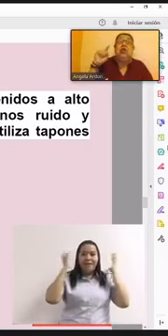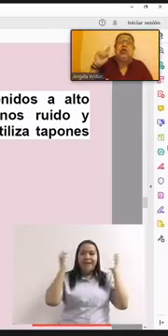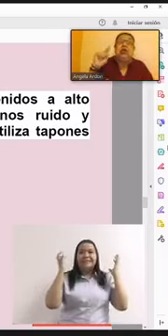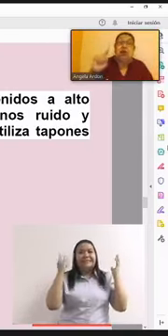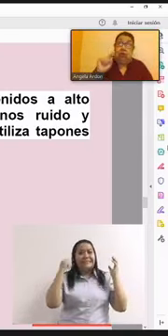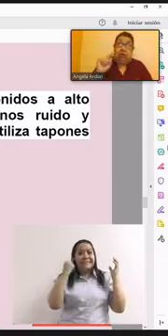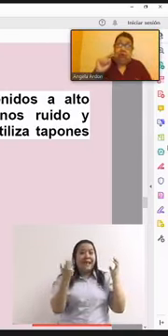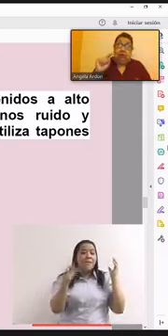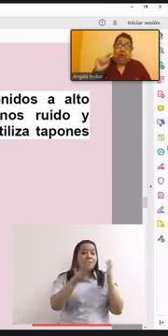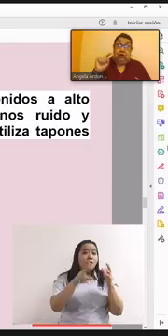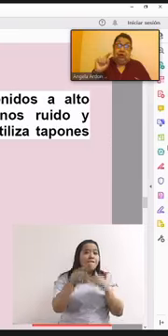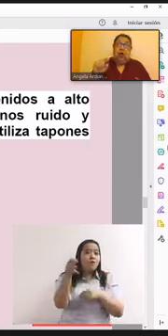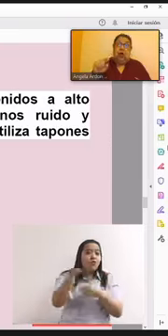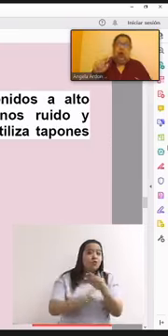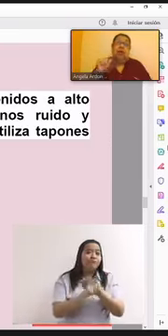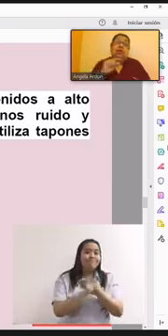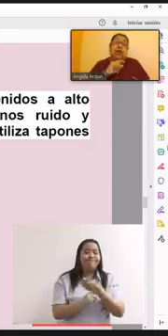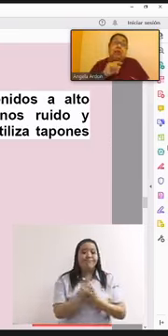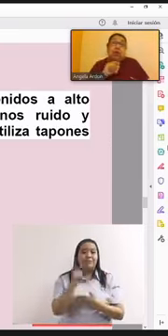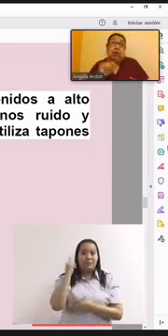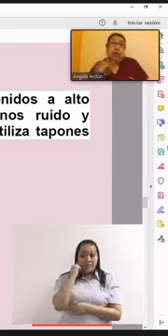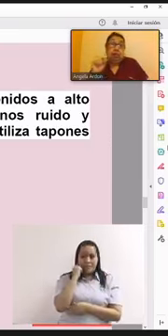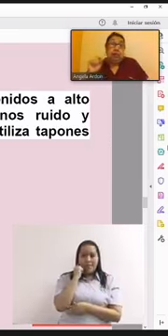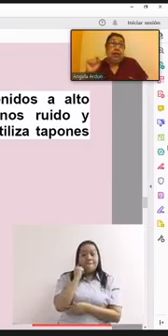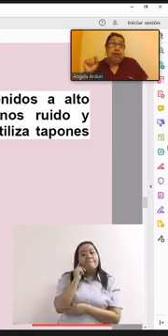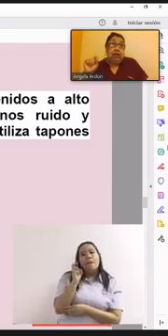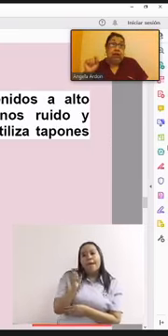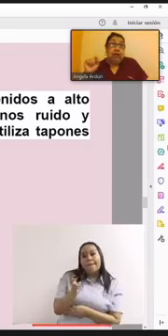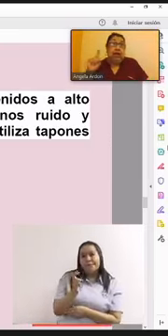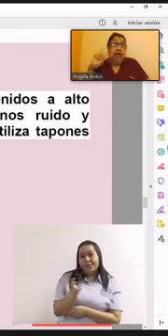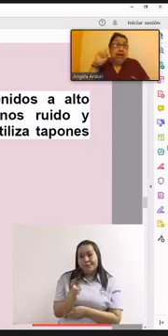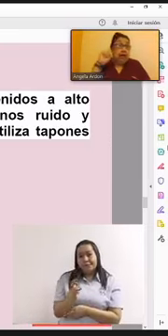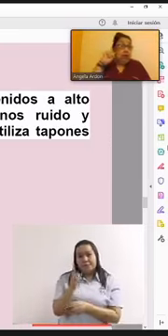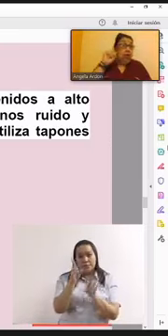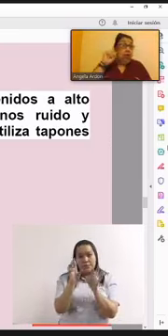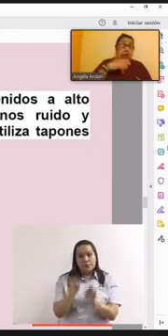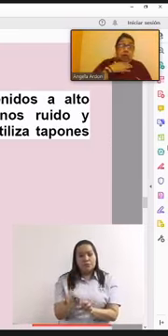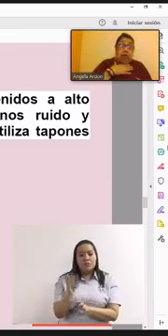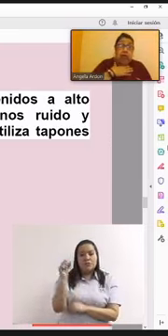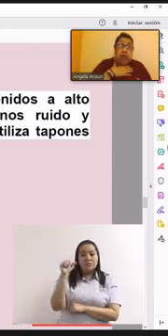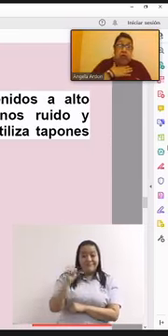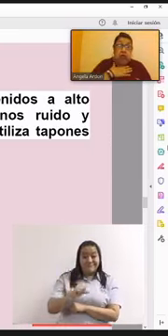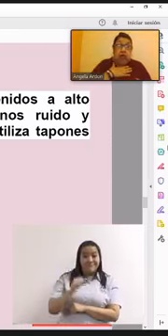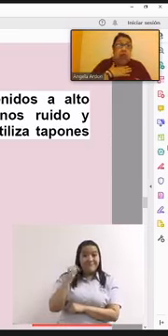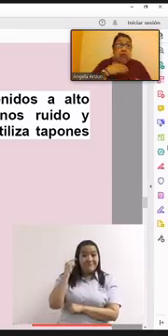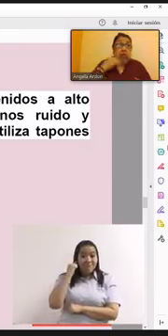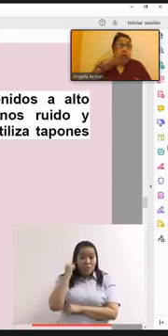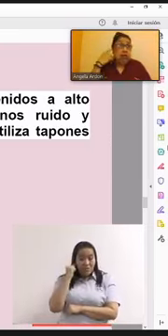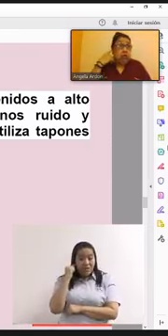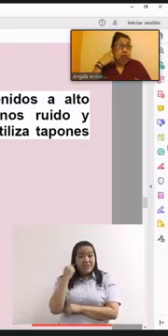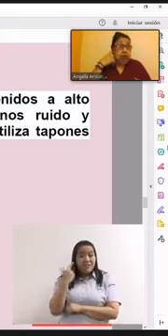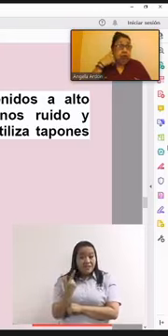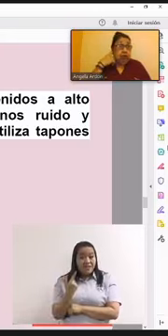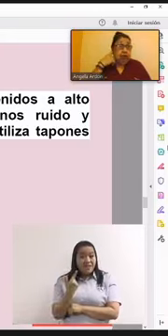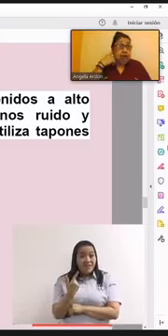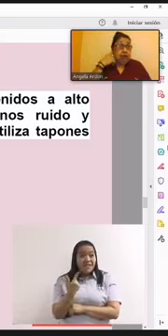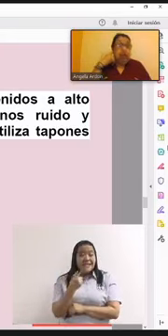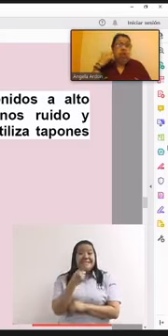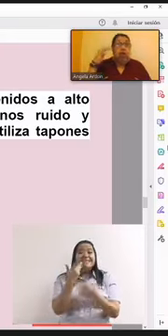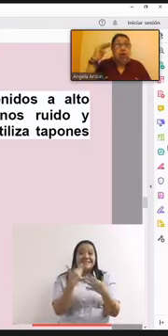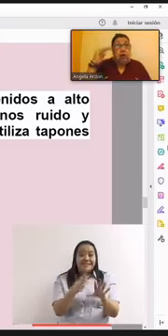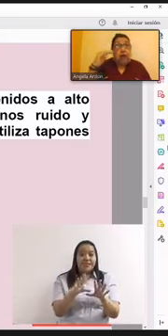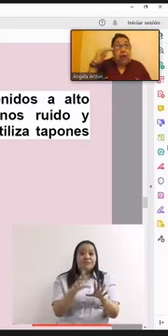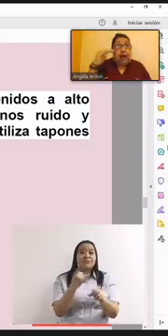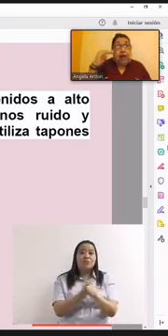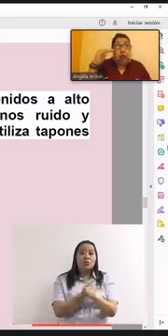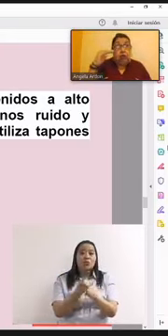la audición. Por eso que las personas con pérdida auditiva, cuando yo estoy con ellos y usan su prótesis, yo